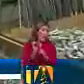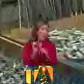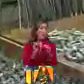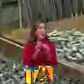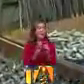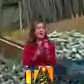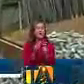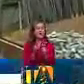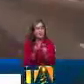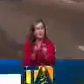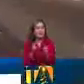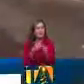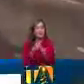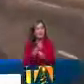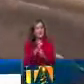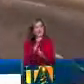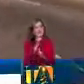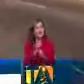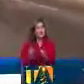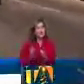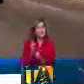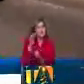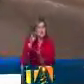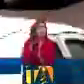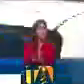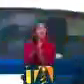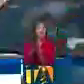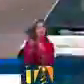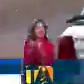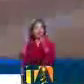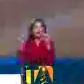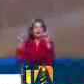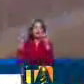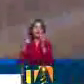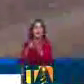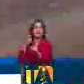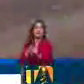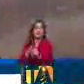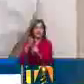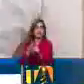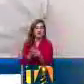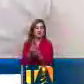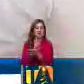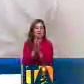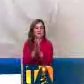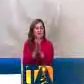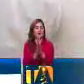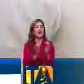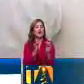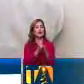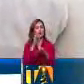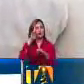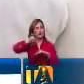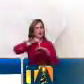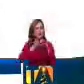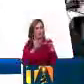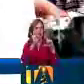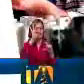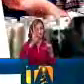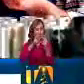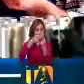decir, ganando menos del salario básico o en la informalidad. Si bien según los últimos números del INE que el desempleo disminuyó